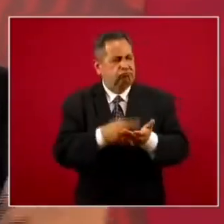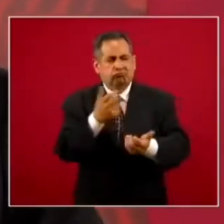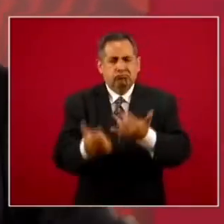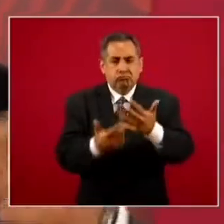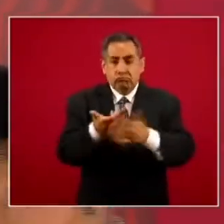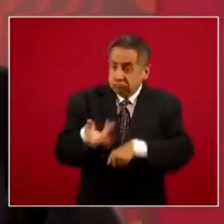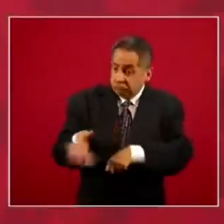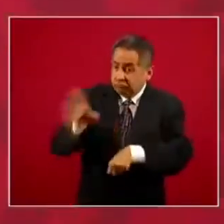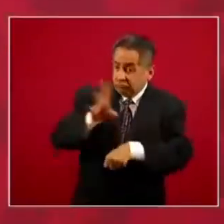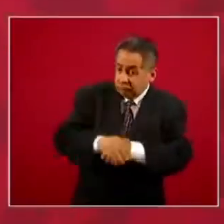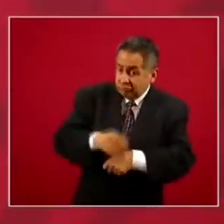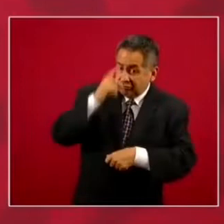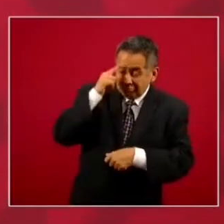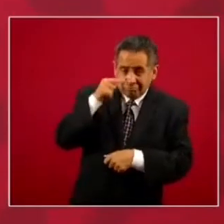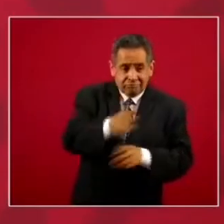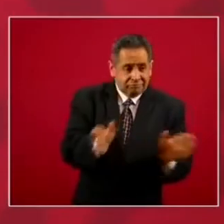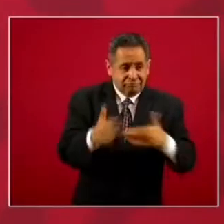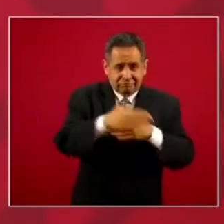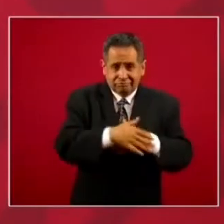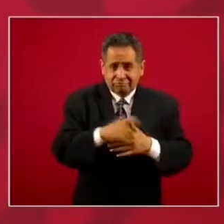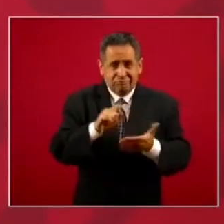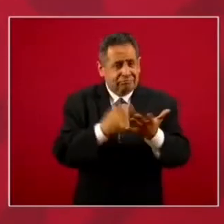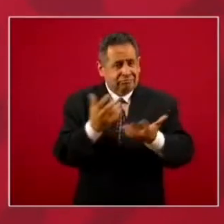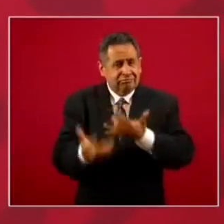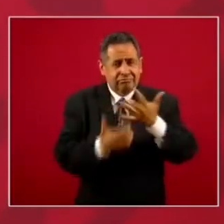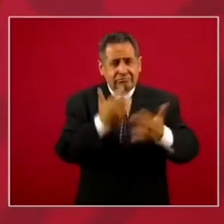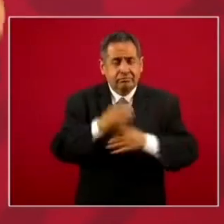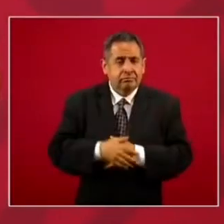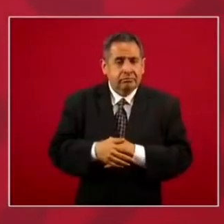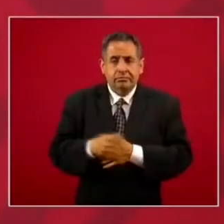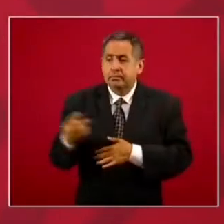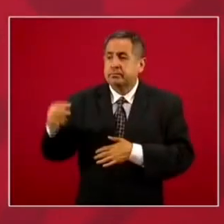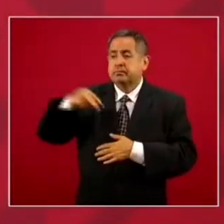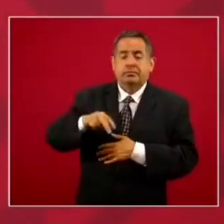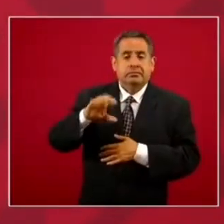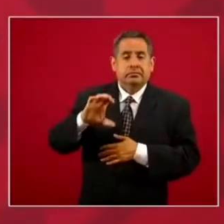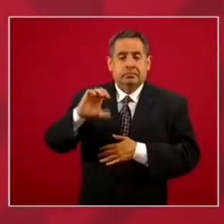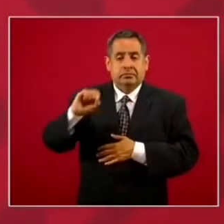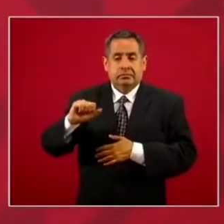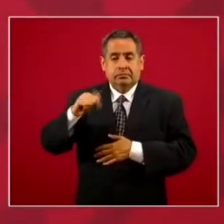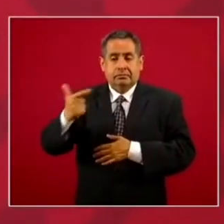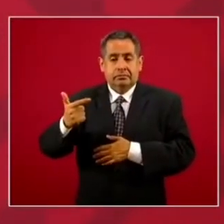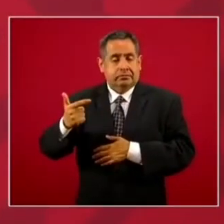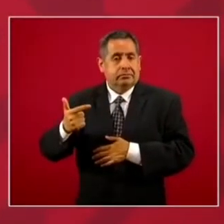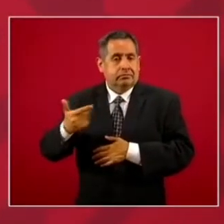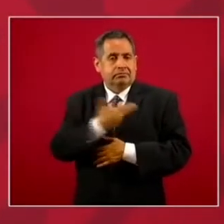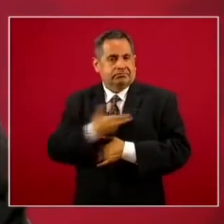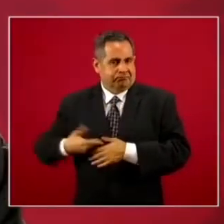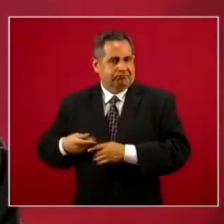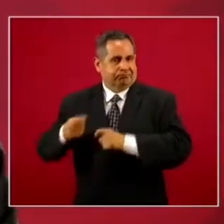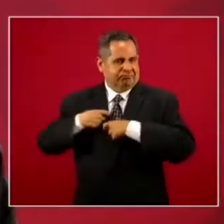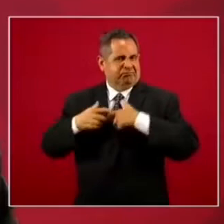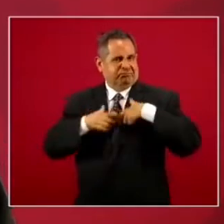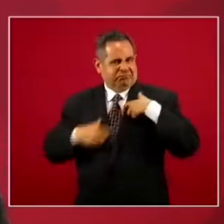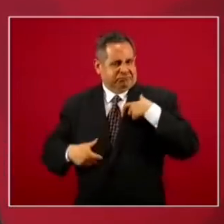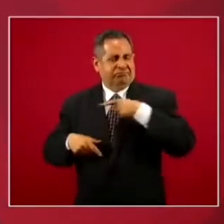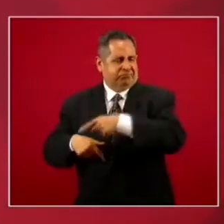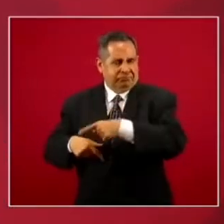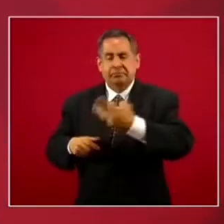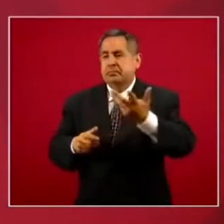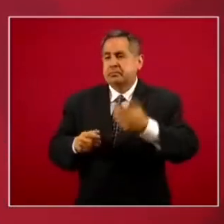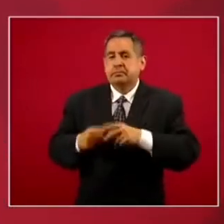Se autorizó la quema de los paquetes en el 88. Llega Salinas y